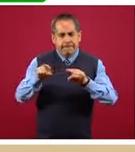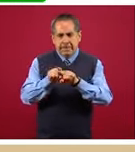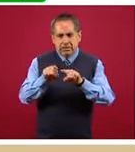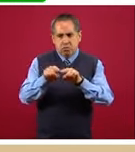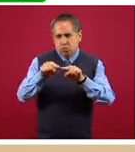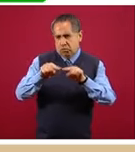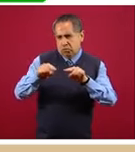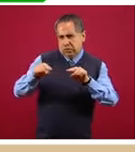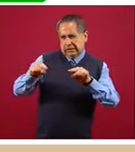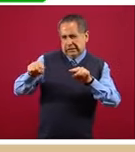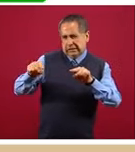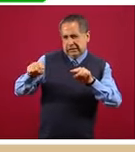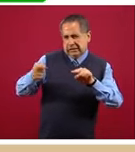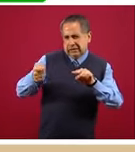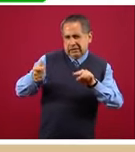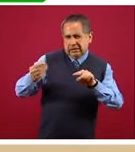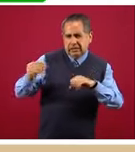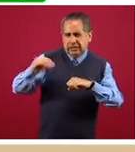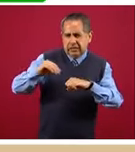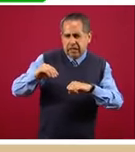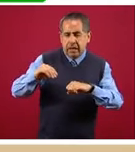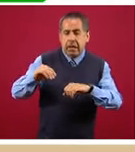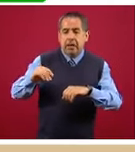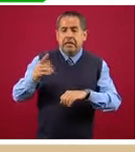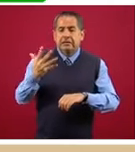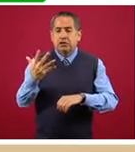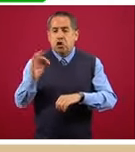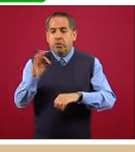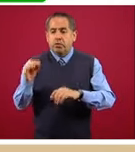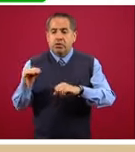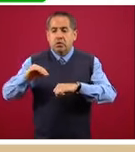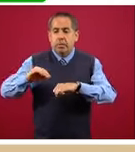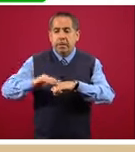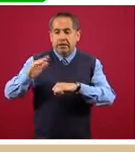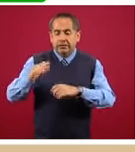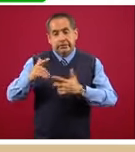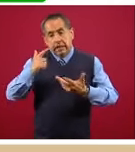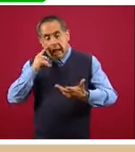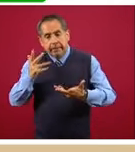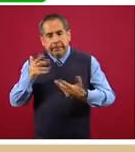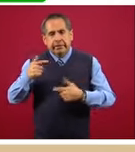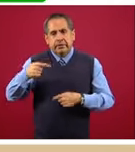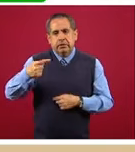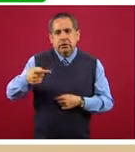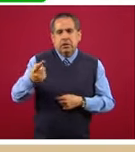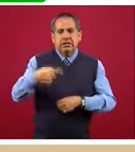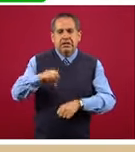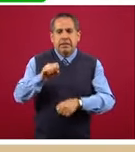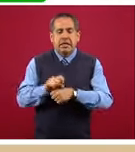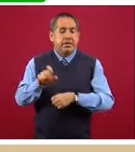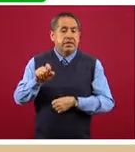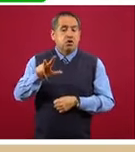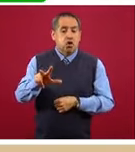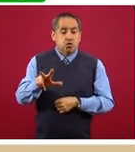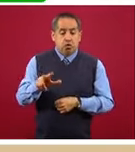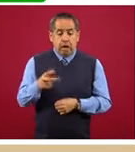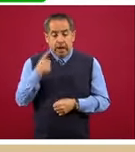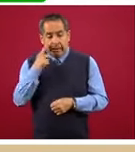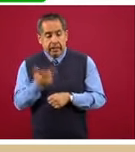alto que inclusive tiene un incremento de un más 5%. Vamos a ver cómo este comportamiento se da en la semana 28 cuando tengamos